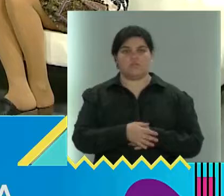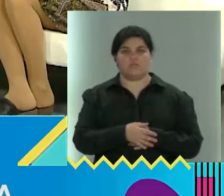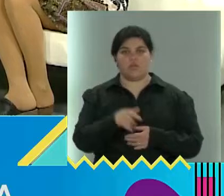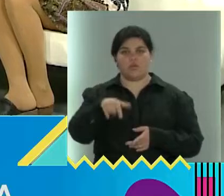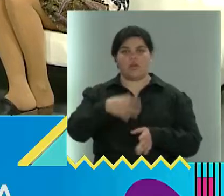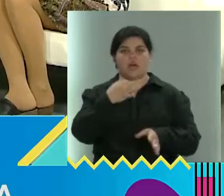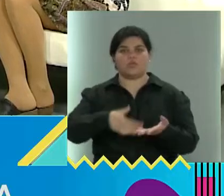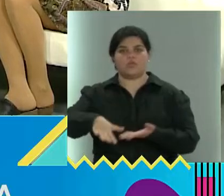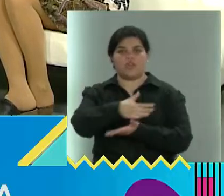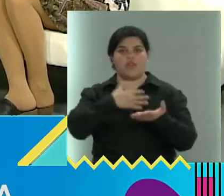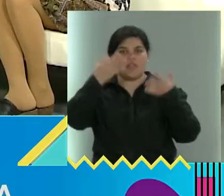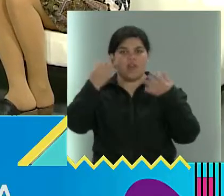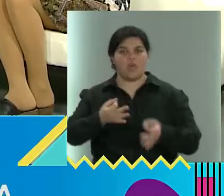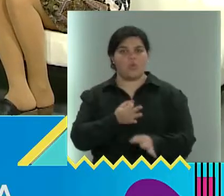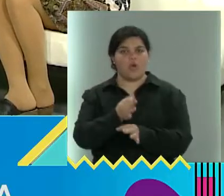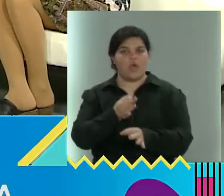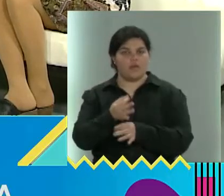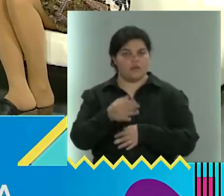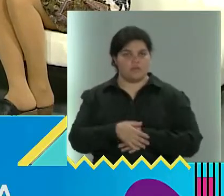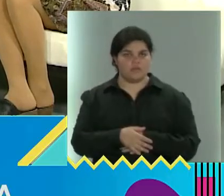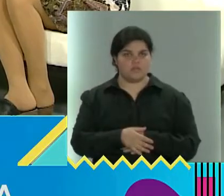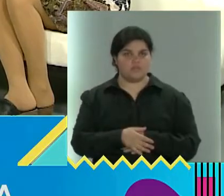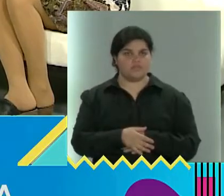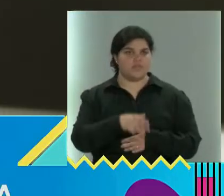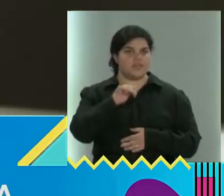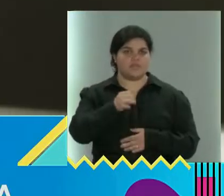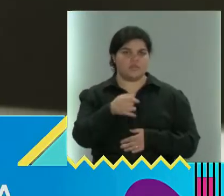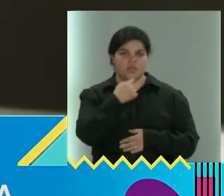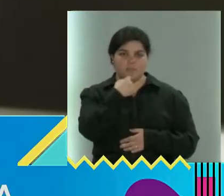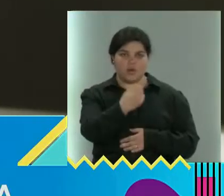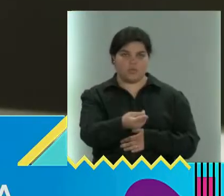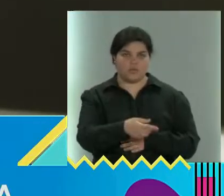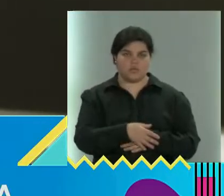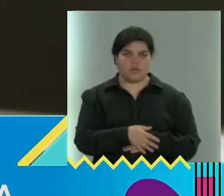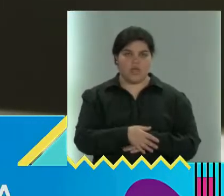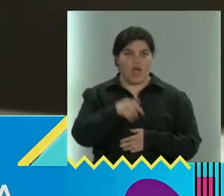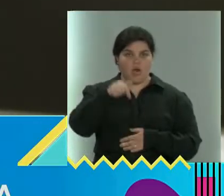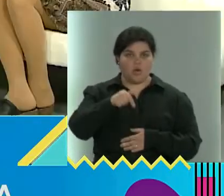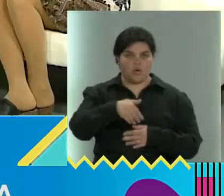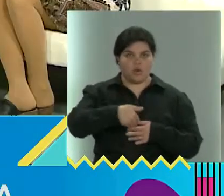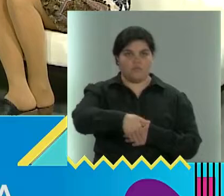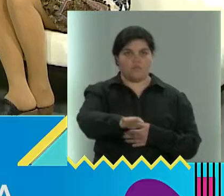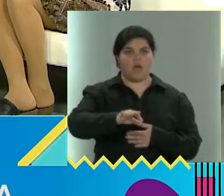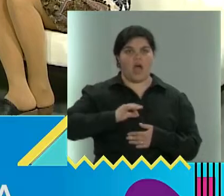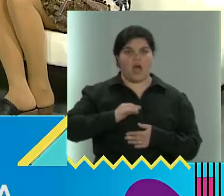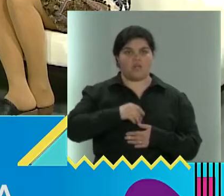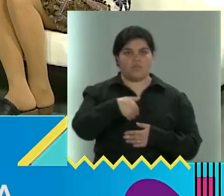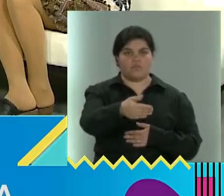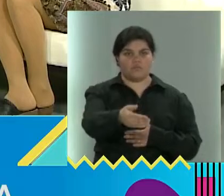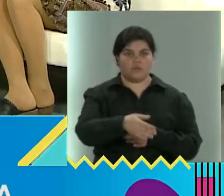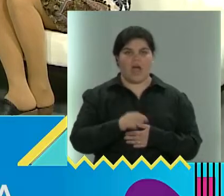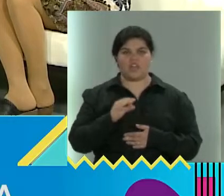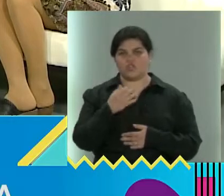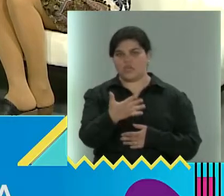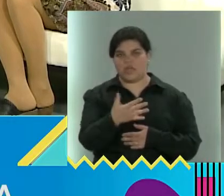educada. Bien. Emma, pregunta obligada, y de acá a unos años, vamos a decir, no nos vamos a ir mucho, de acá a 5